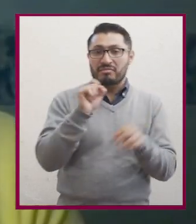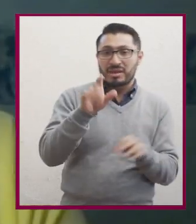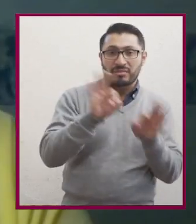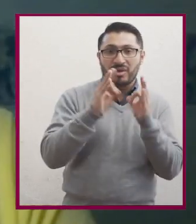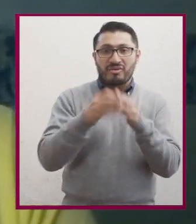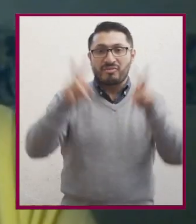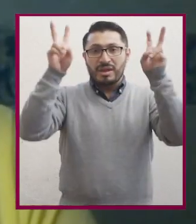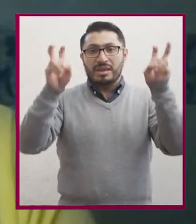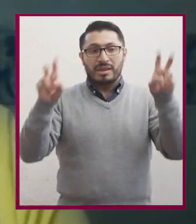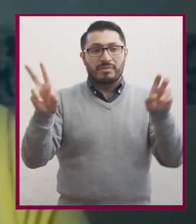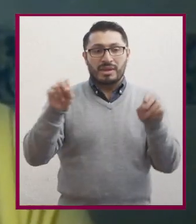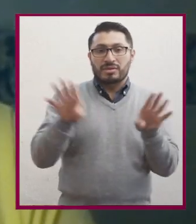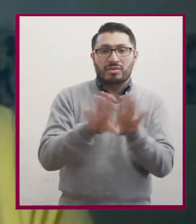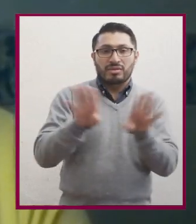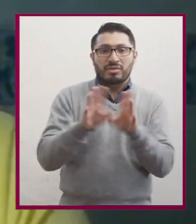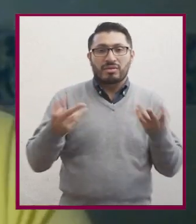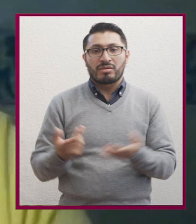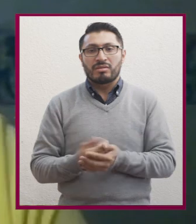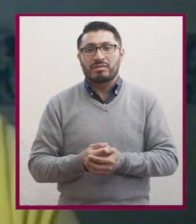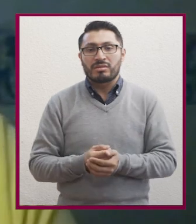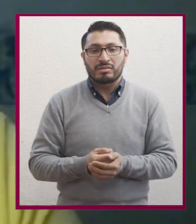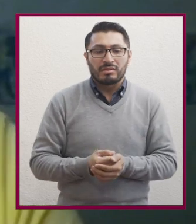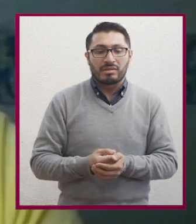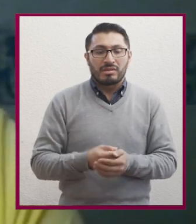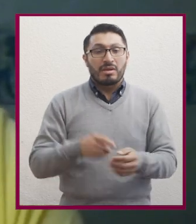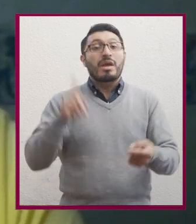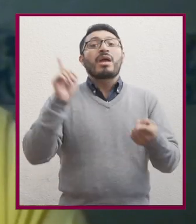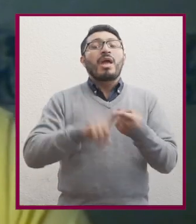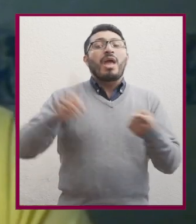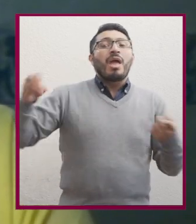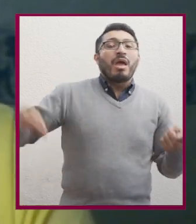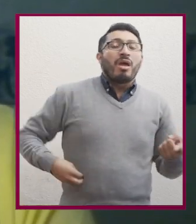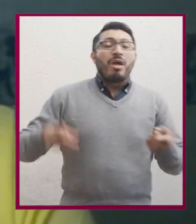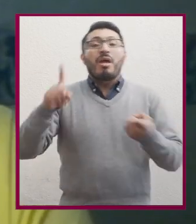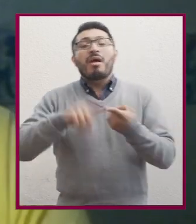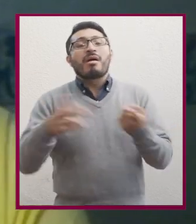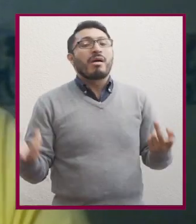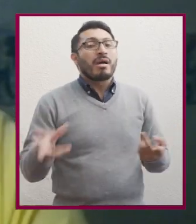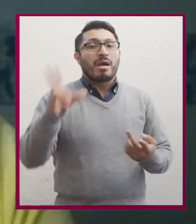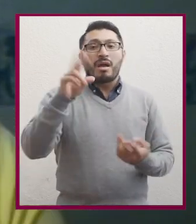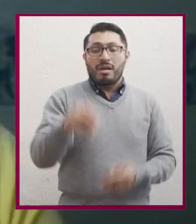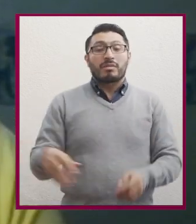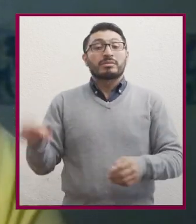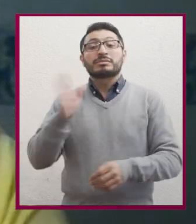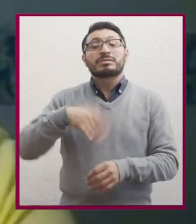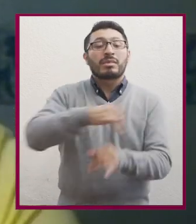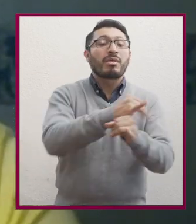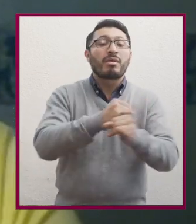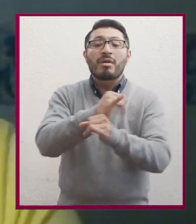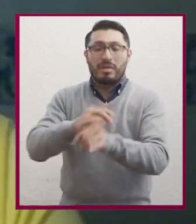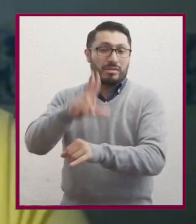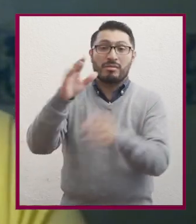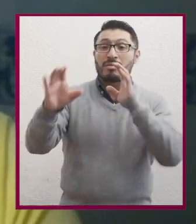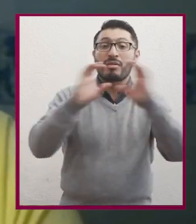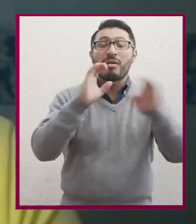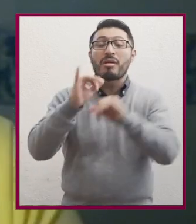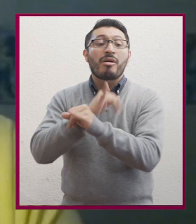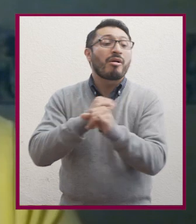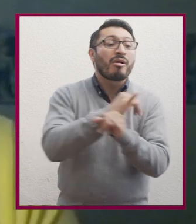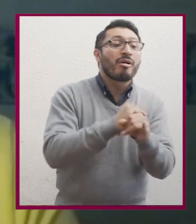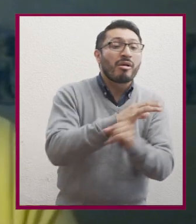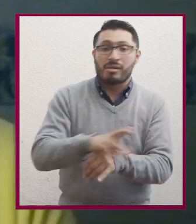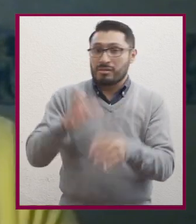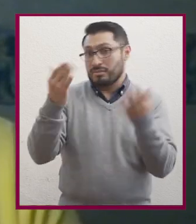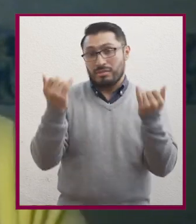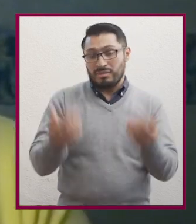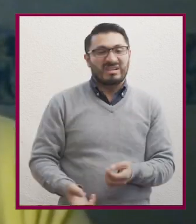no se señalan los culpables, que no hay un seguimiento adecuado por parte de los medios de comunicación y sobre todo con una perspectiva